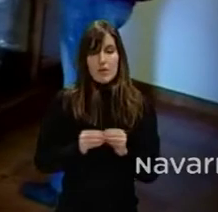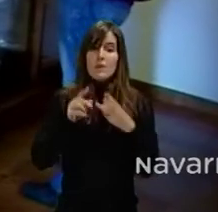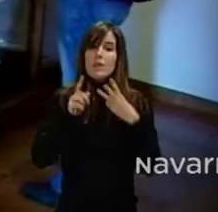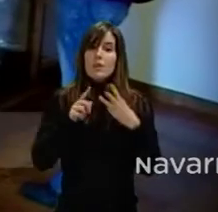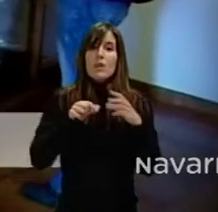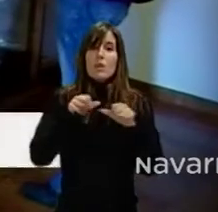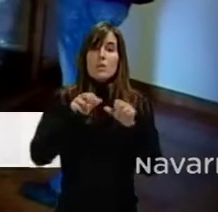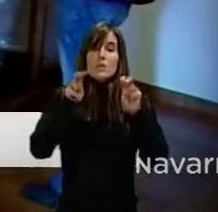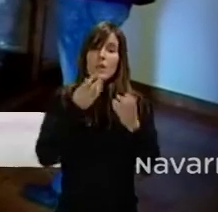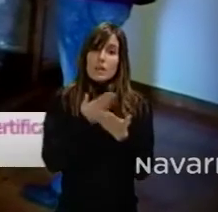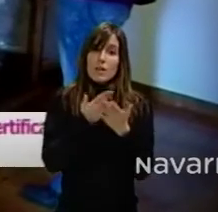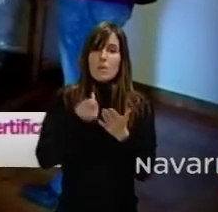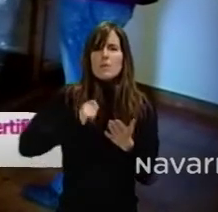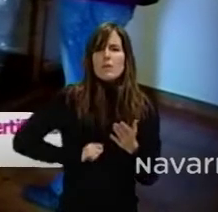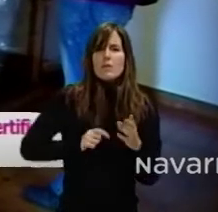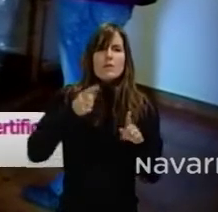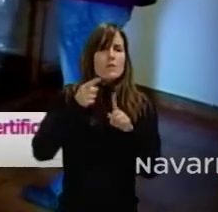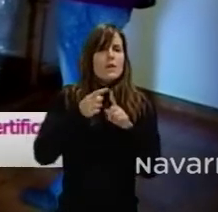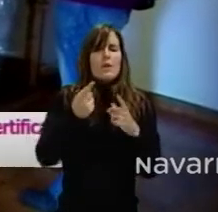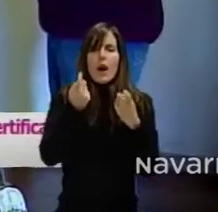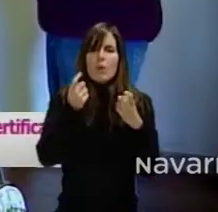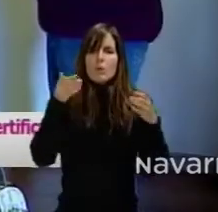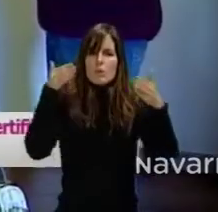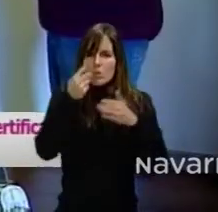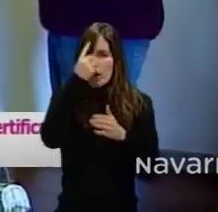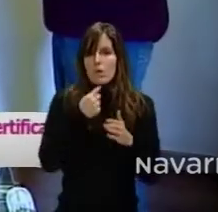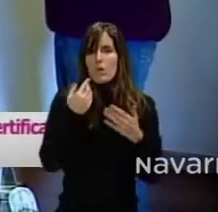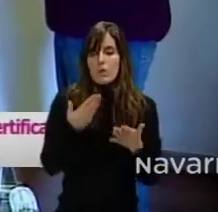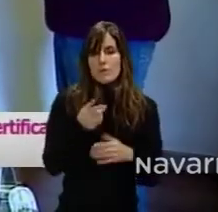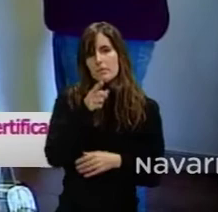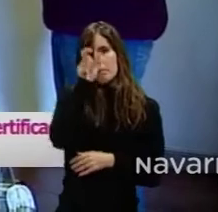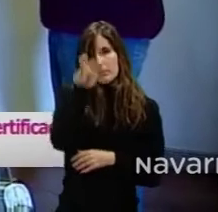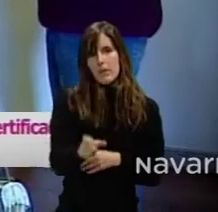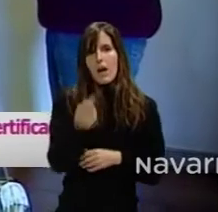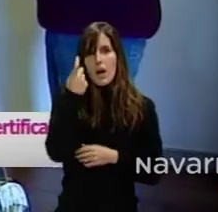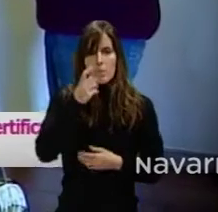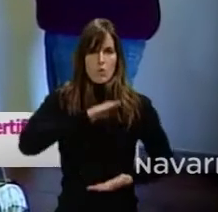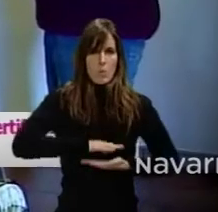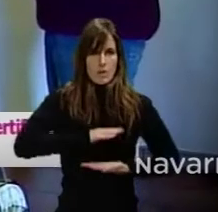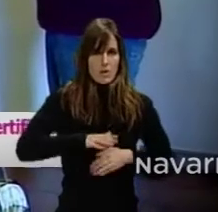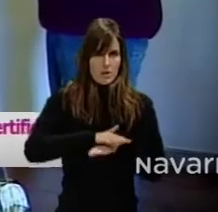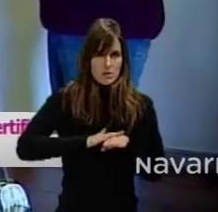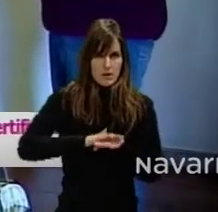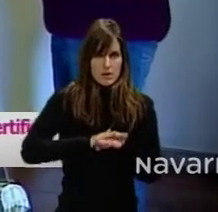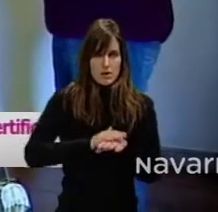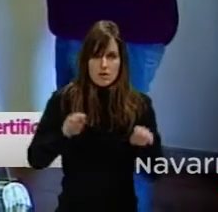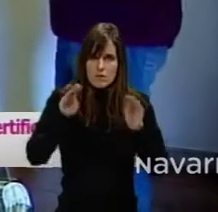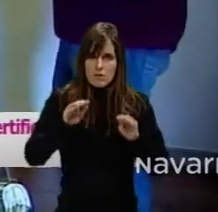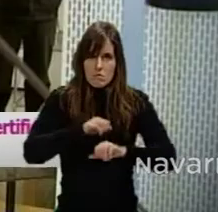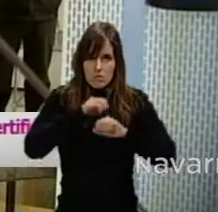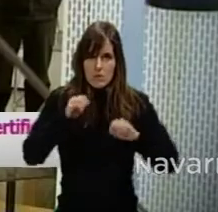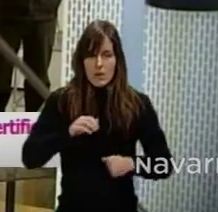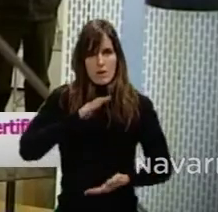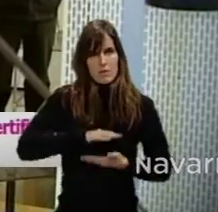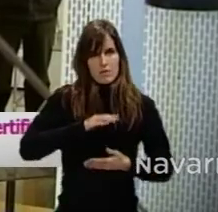de profesionalidad van dirigidos a capacitar al alumno en unas competencias concretas que van vinculadas a una